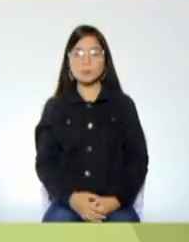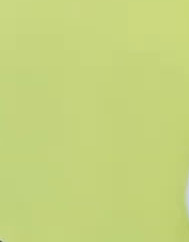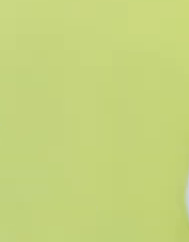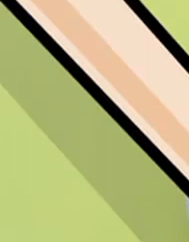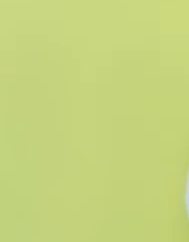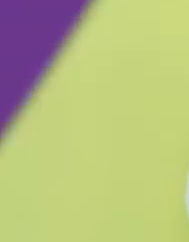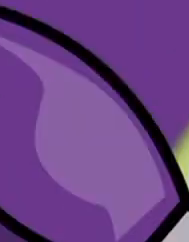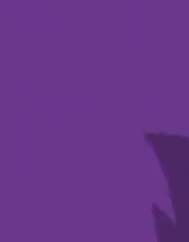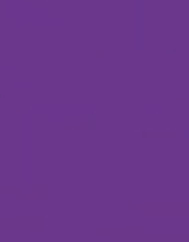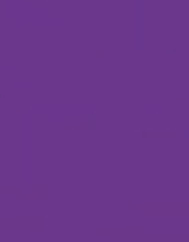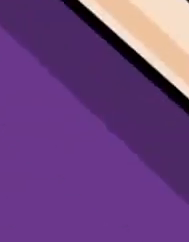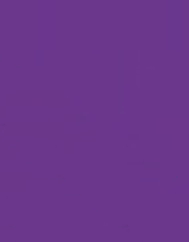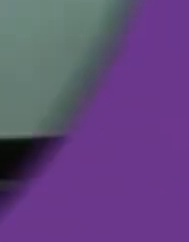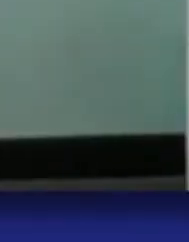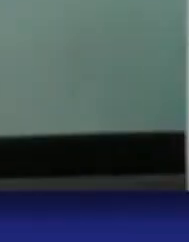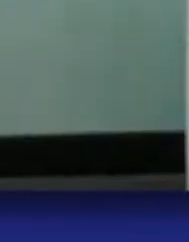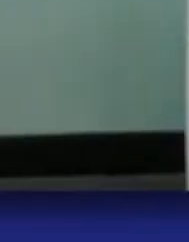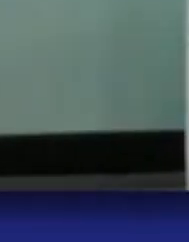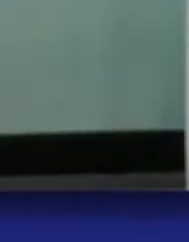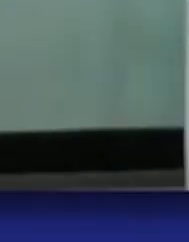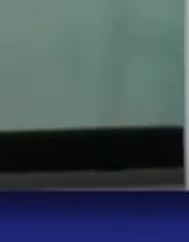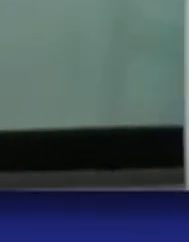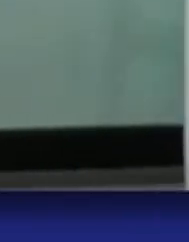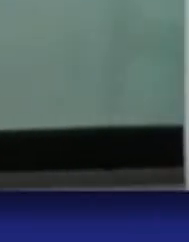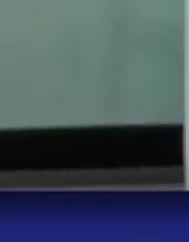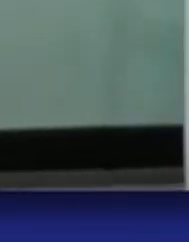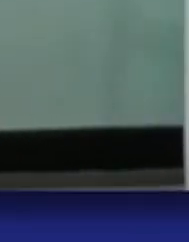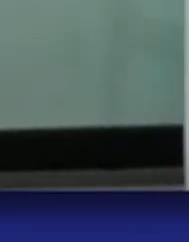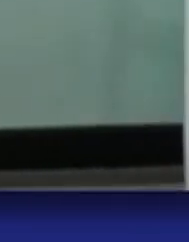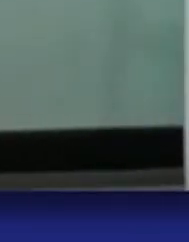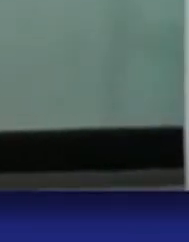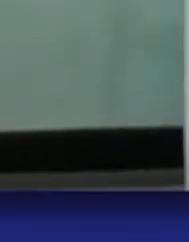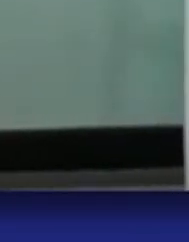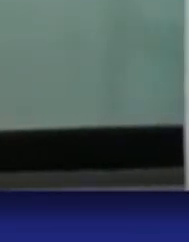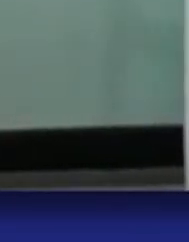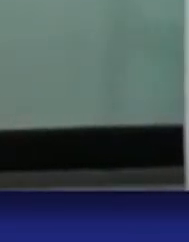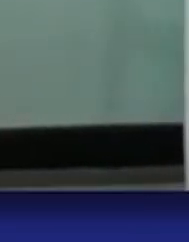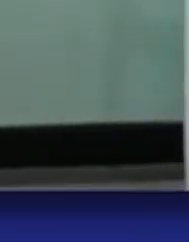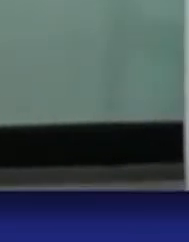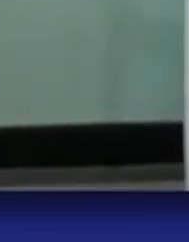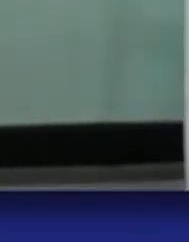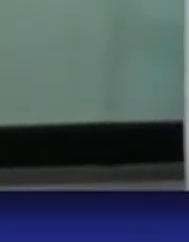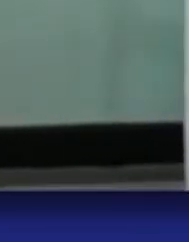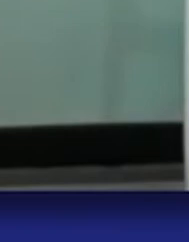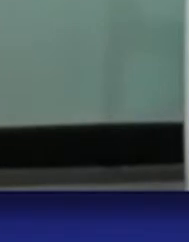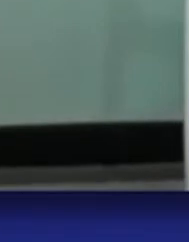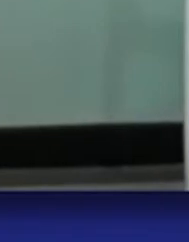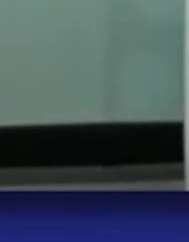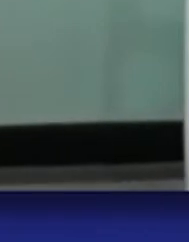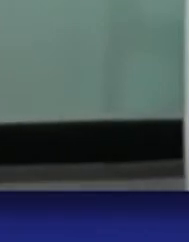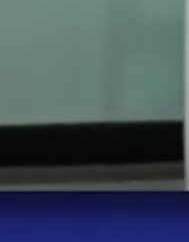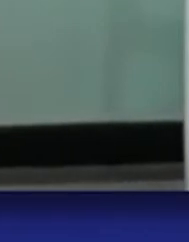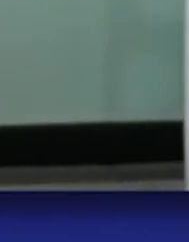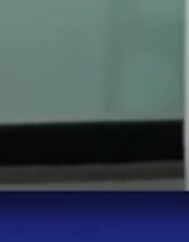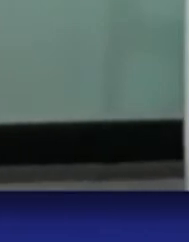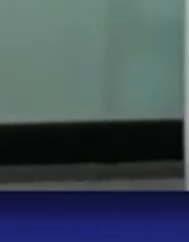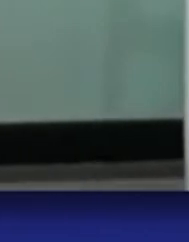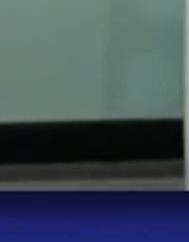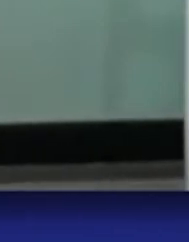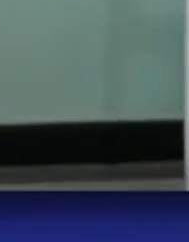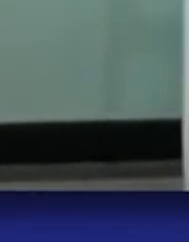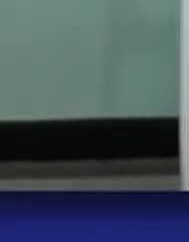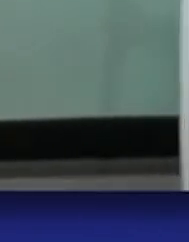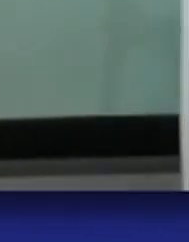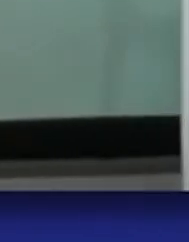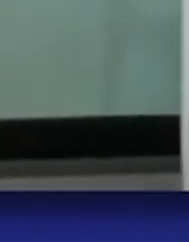compuestos. Buenos días, mi nombre es la profesora Carolina Dique, especialista en educación especial. Nuestra clase de hoy va dirigida a